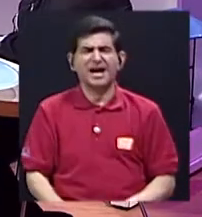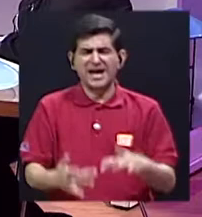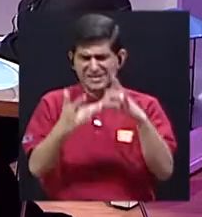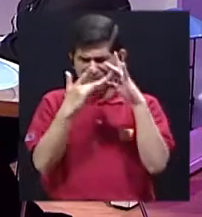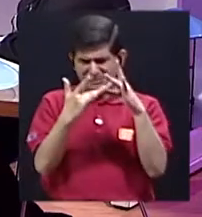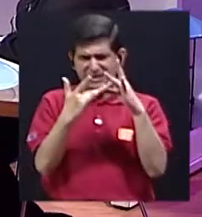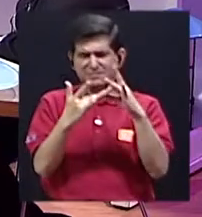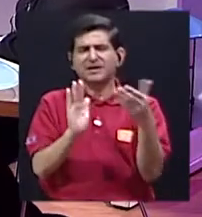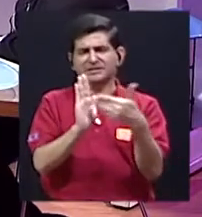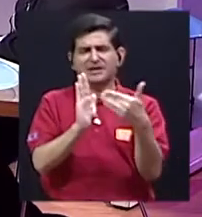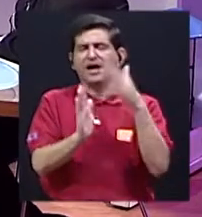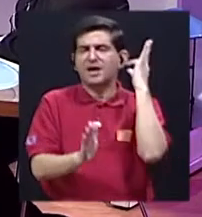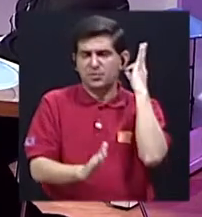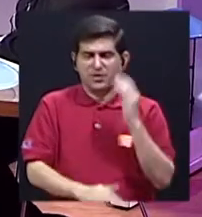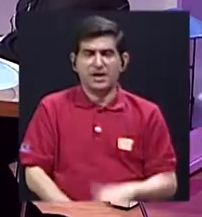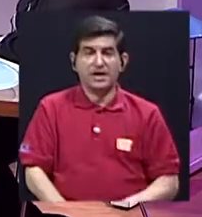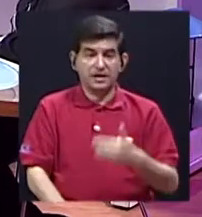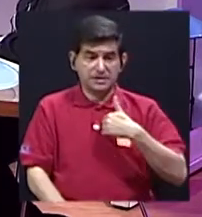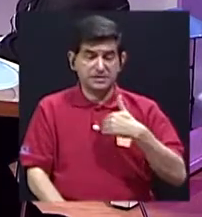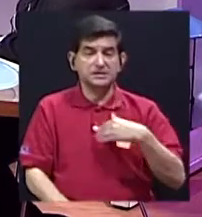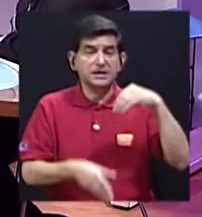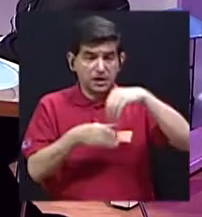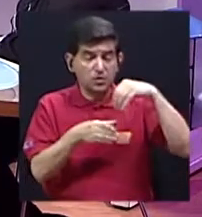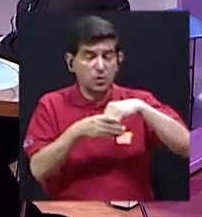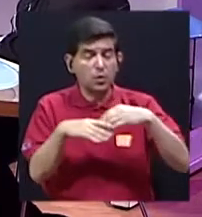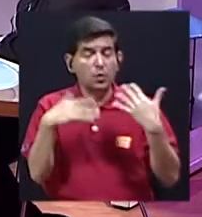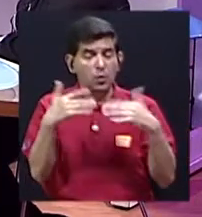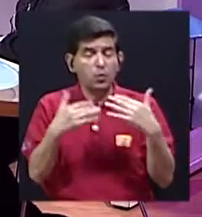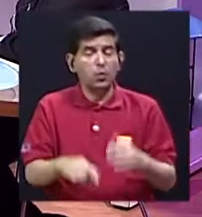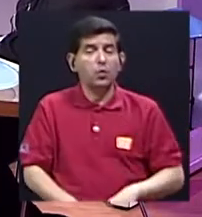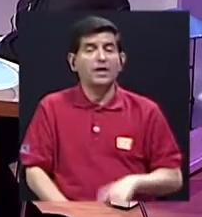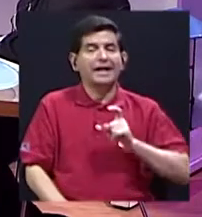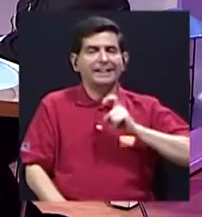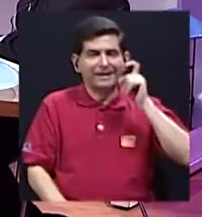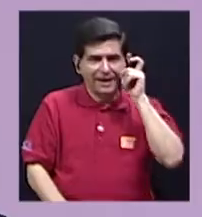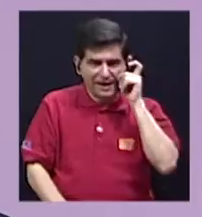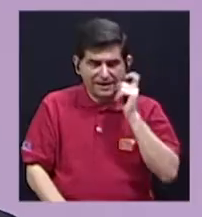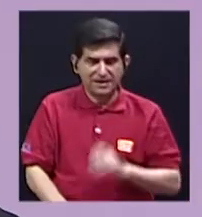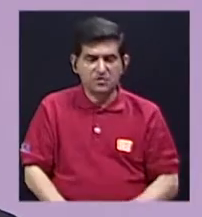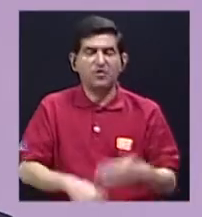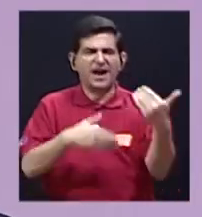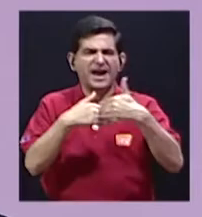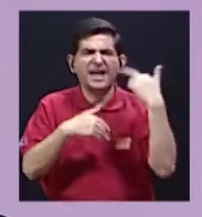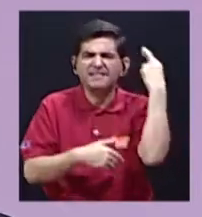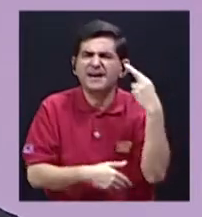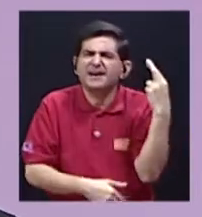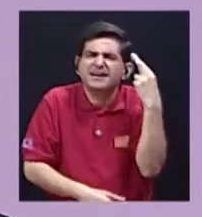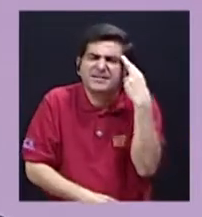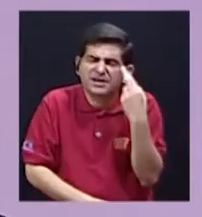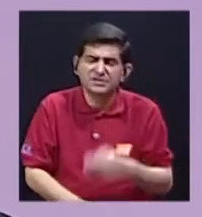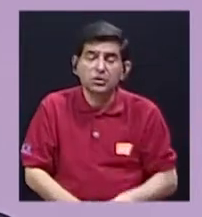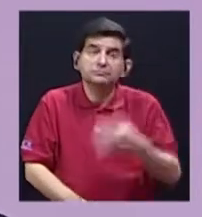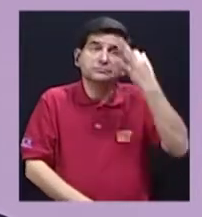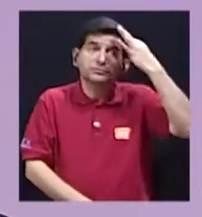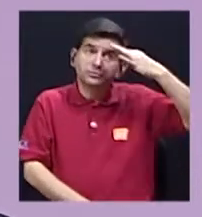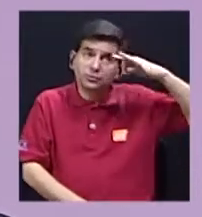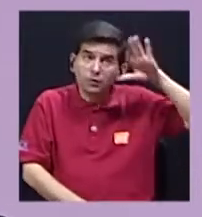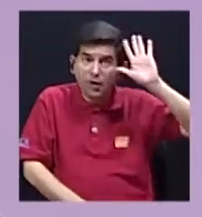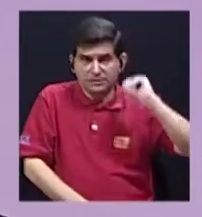las mujeres y tiene un fuerte componente de género es decir se les ataca porque supuestamente